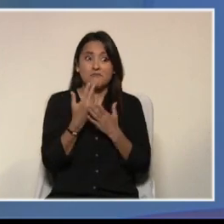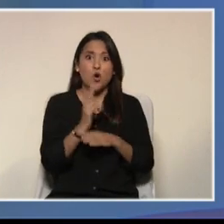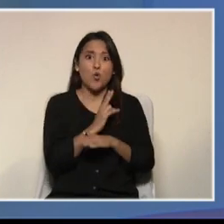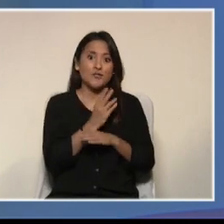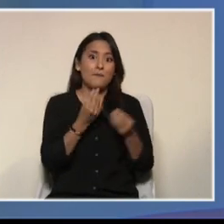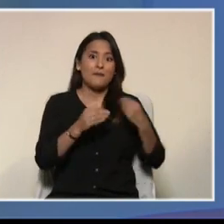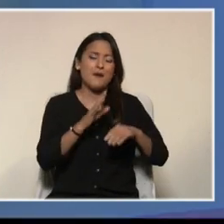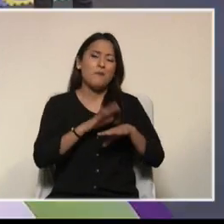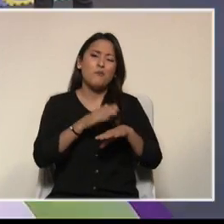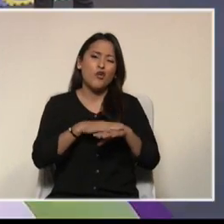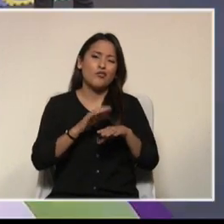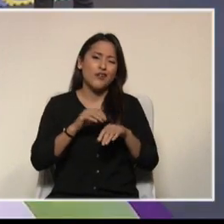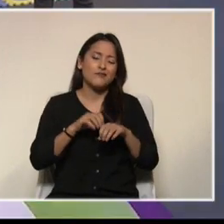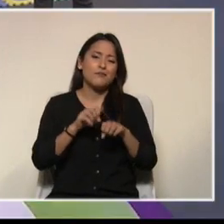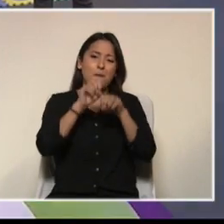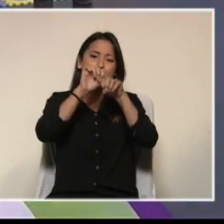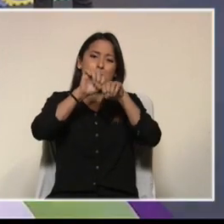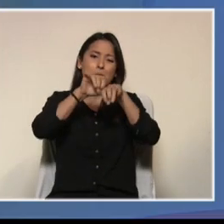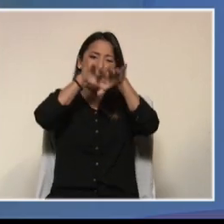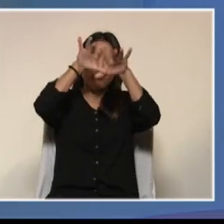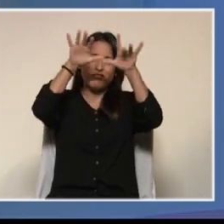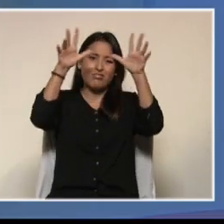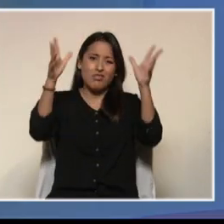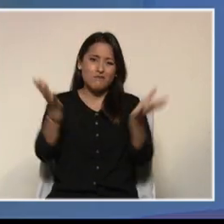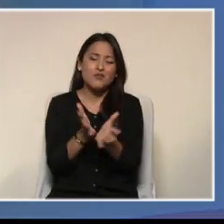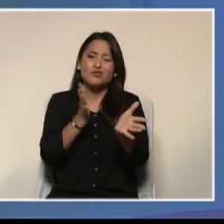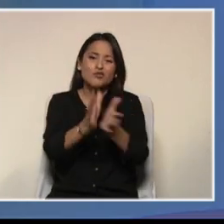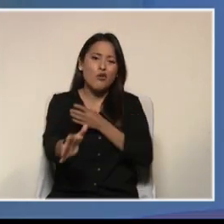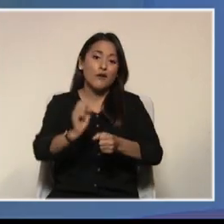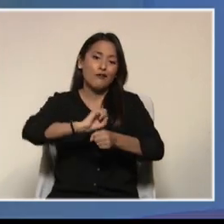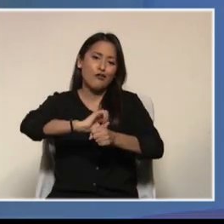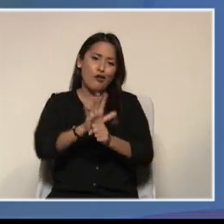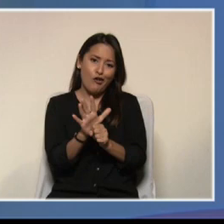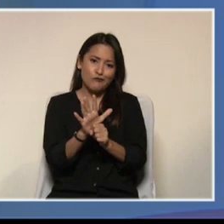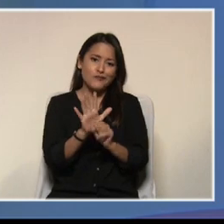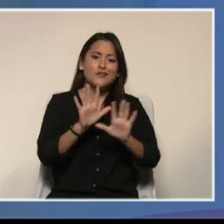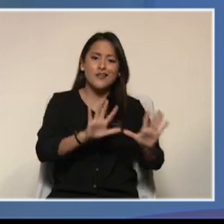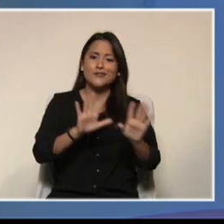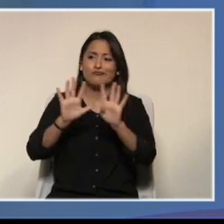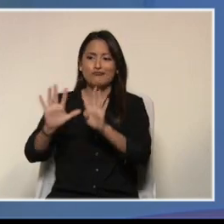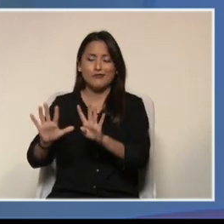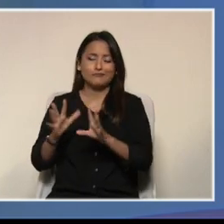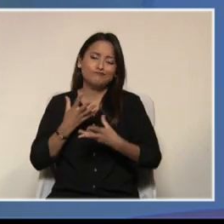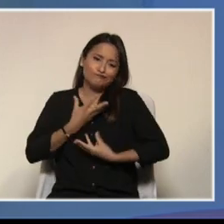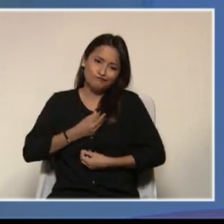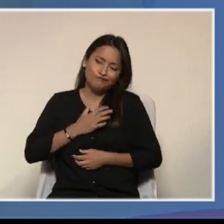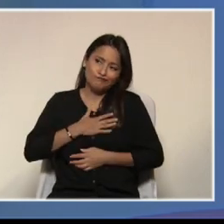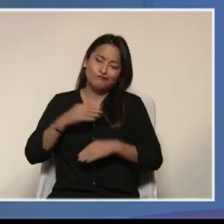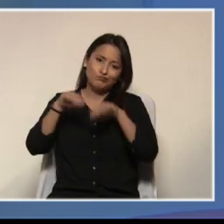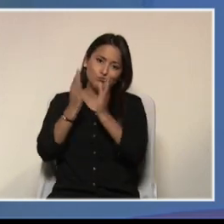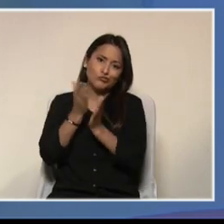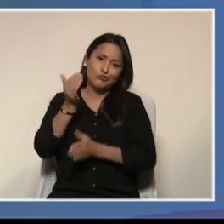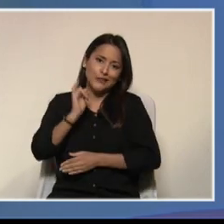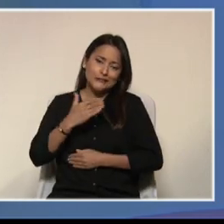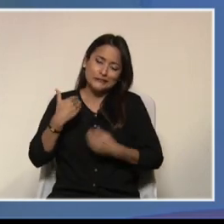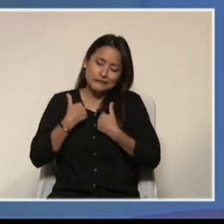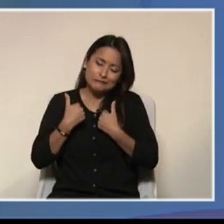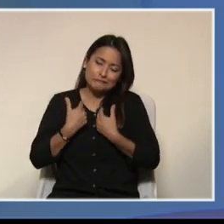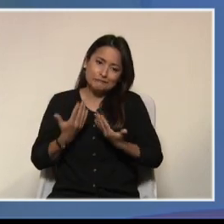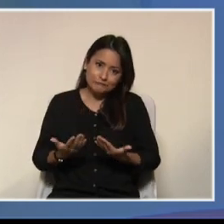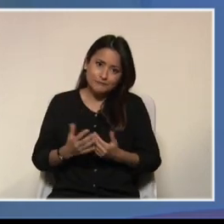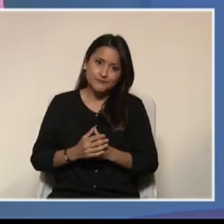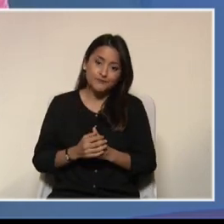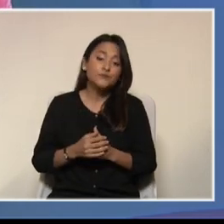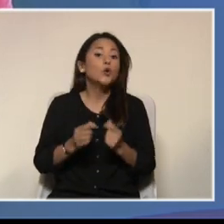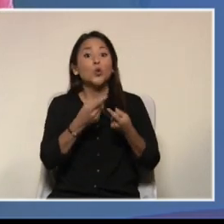tiempos debido a la pandemia del COVID-19 que lamentablemente ha sufrido el mundo entero. Les recordamos a todos